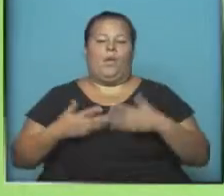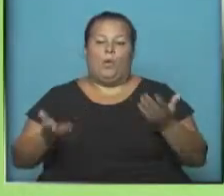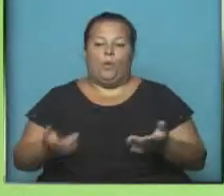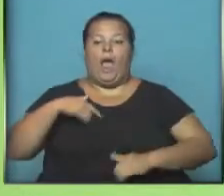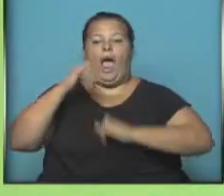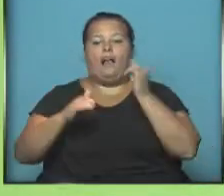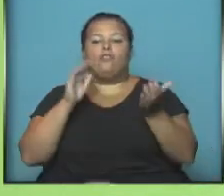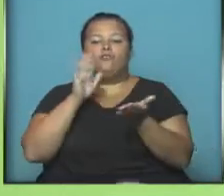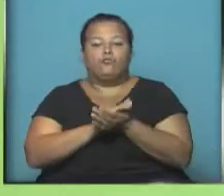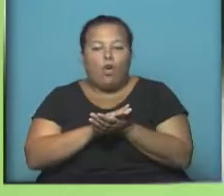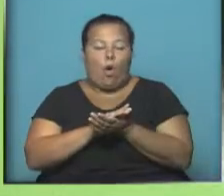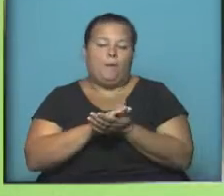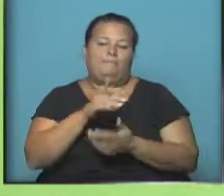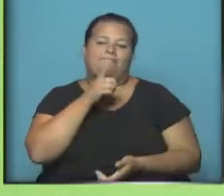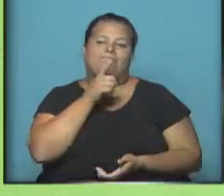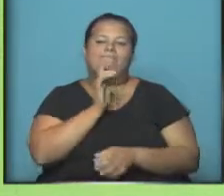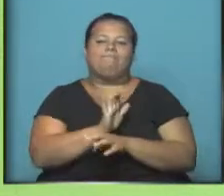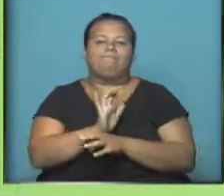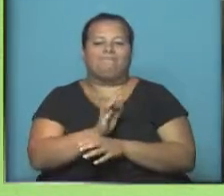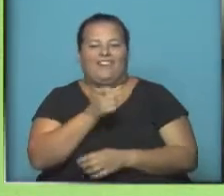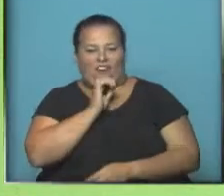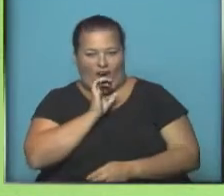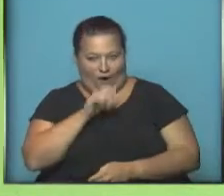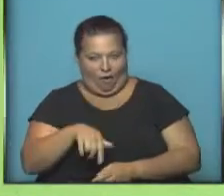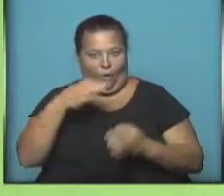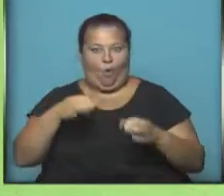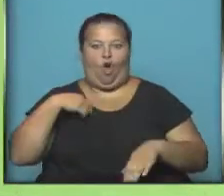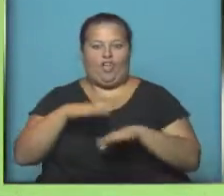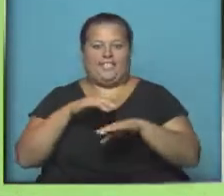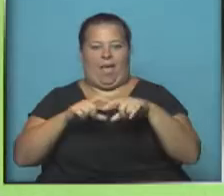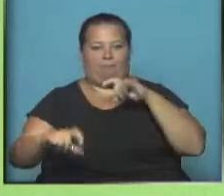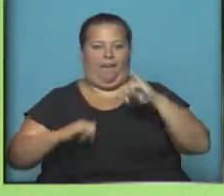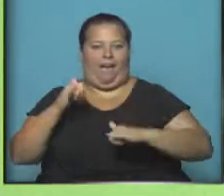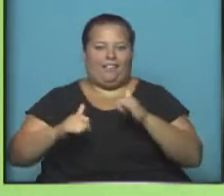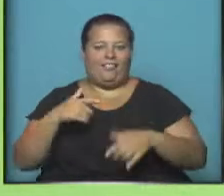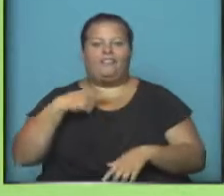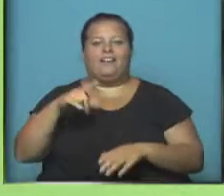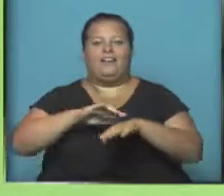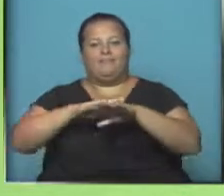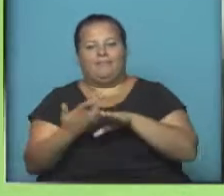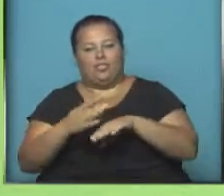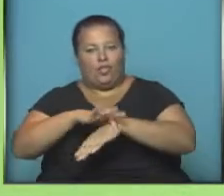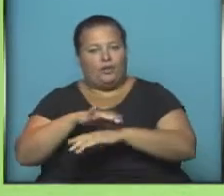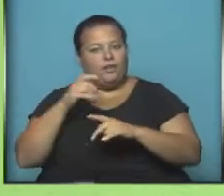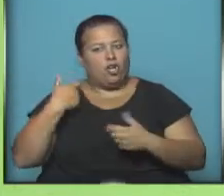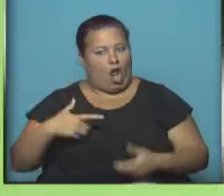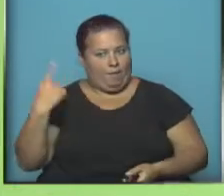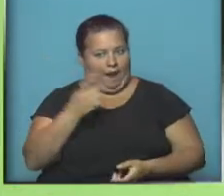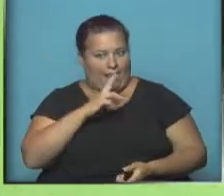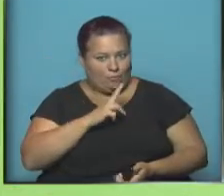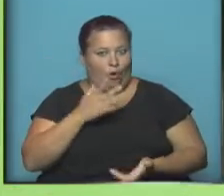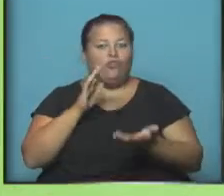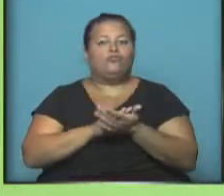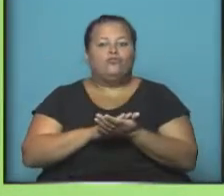Bueno, vamos a hablar ahora, y parece un chiste, justo hoy me vine con estos zancos, del esguince de tobillo. Y es muy habitual en las mujeres a